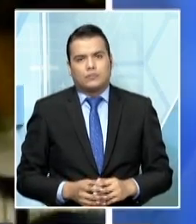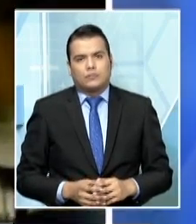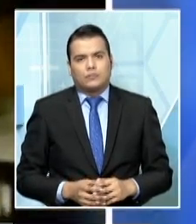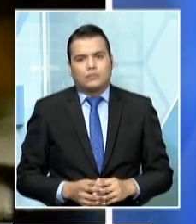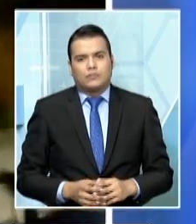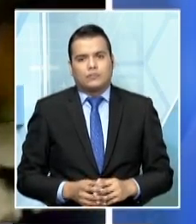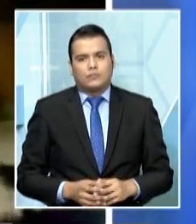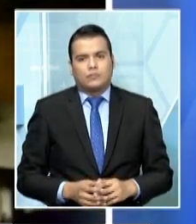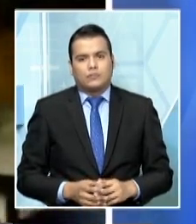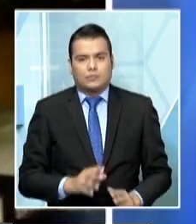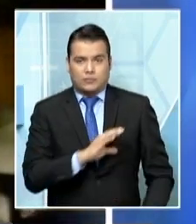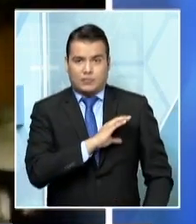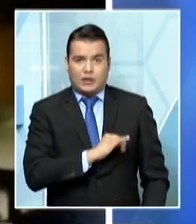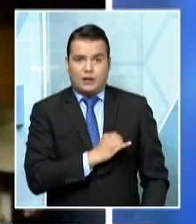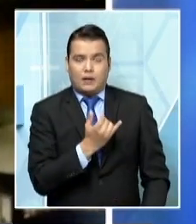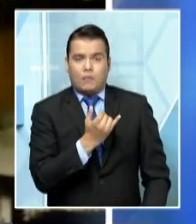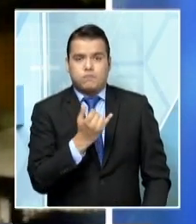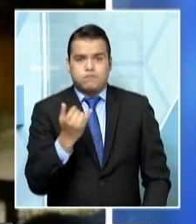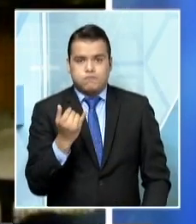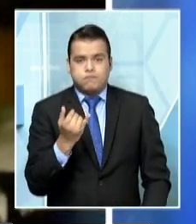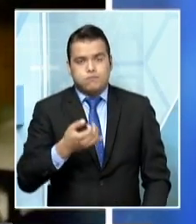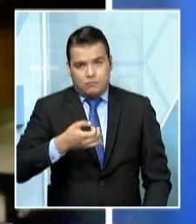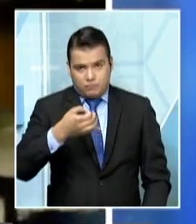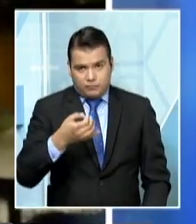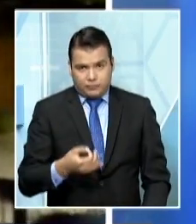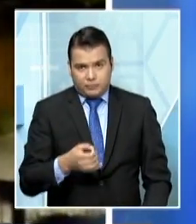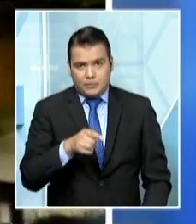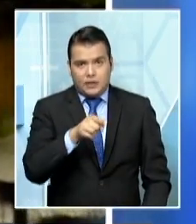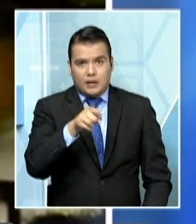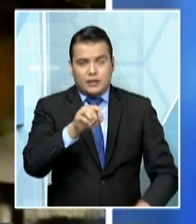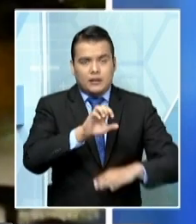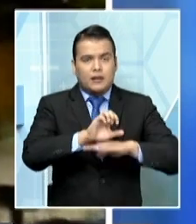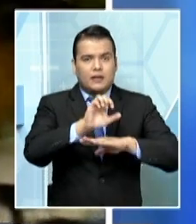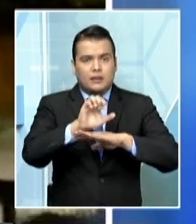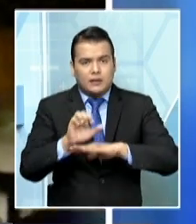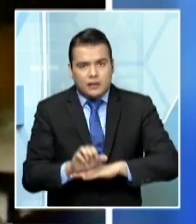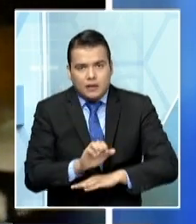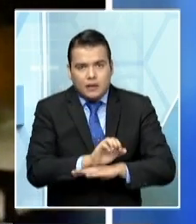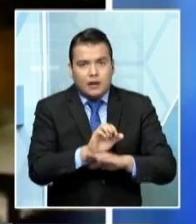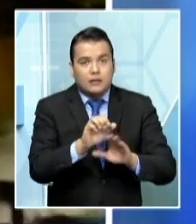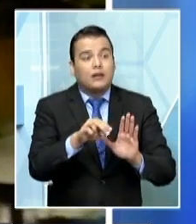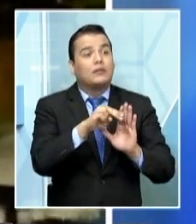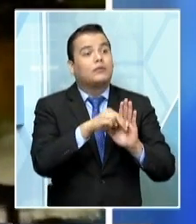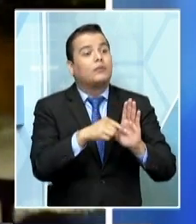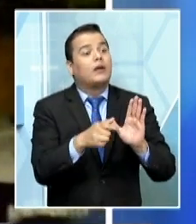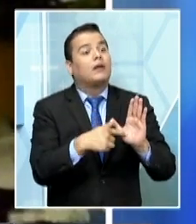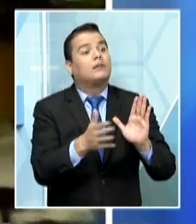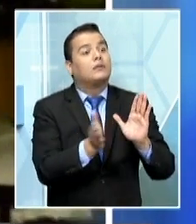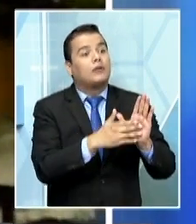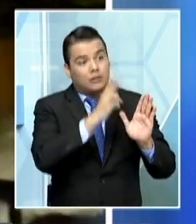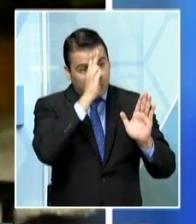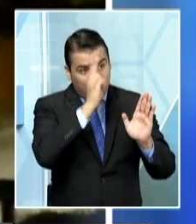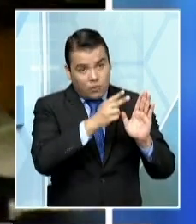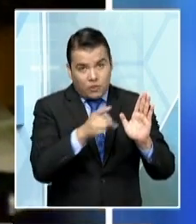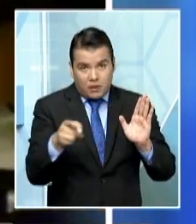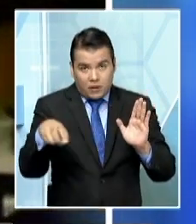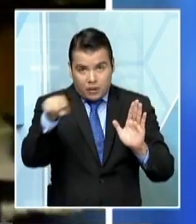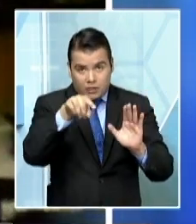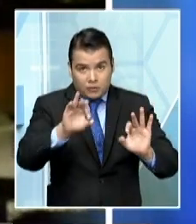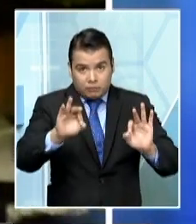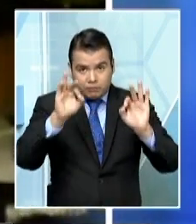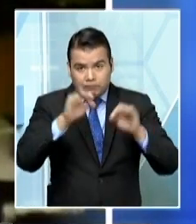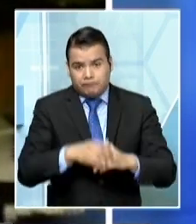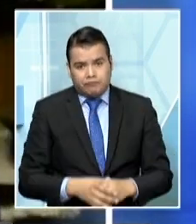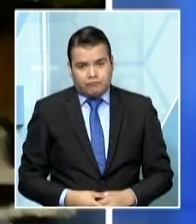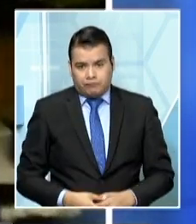población. En Cali encontramos una deficiencia en las instituciones a la hora de hacer cumplir la ley y el orden público. Esto